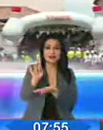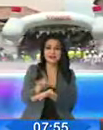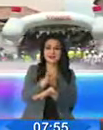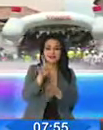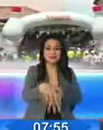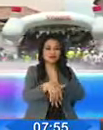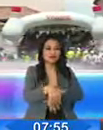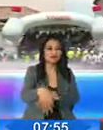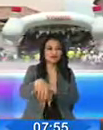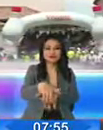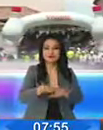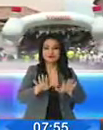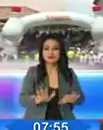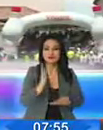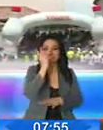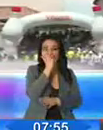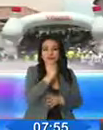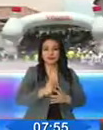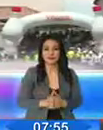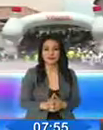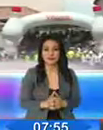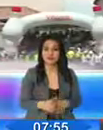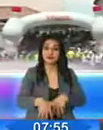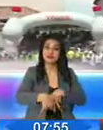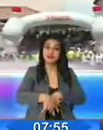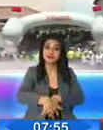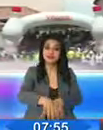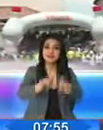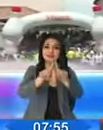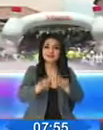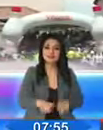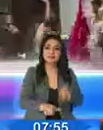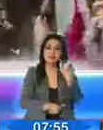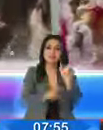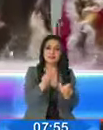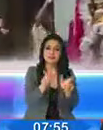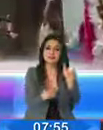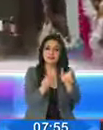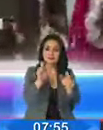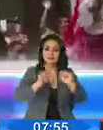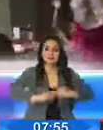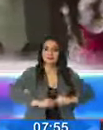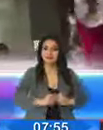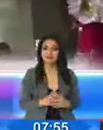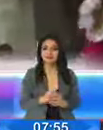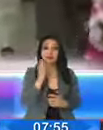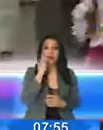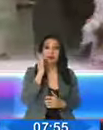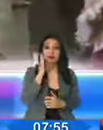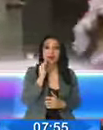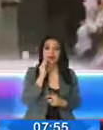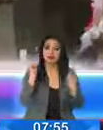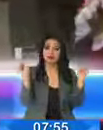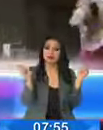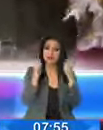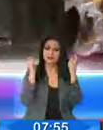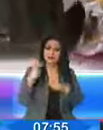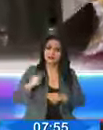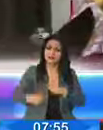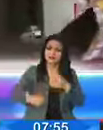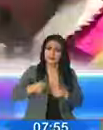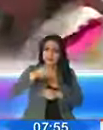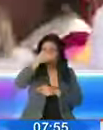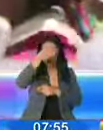con su personalidad, estos desfiles de los diferentes personajes. La Mama Negra es una celebración que reúne a las